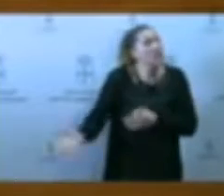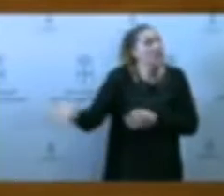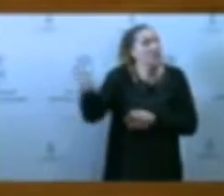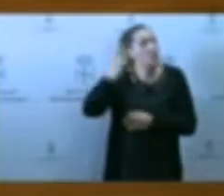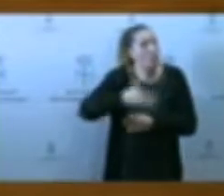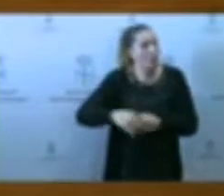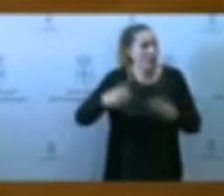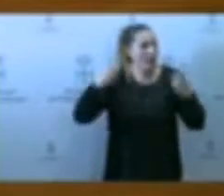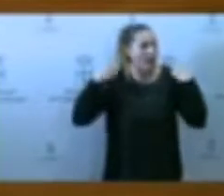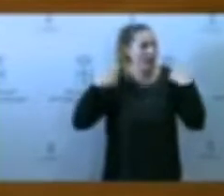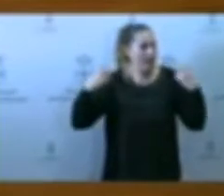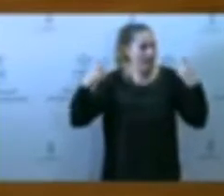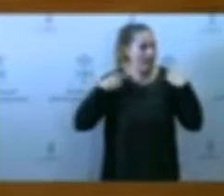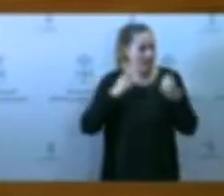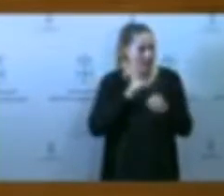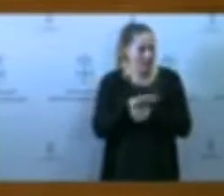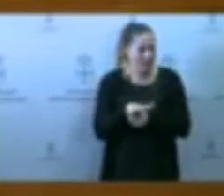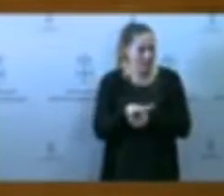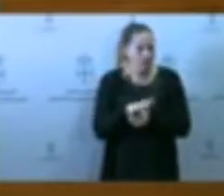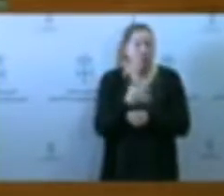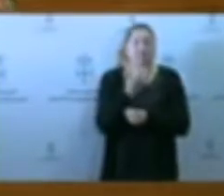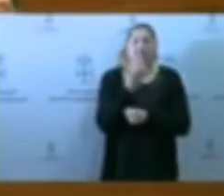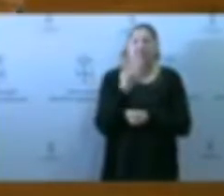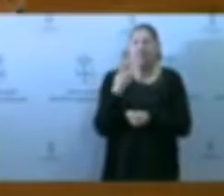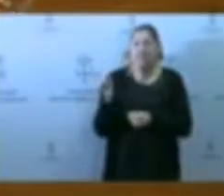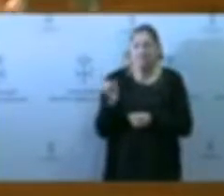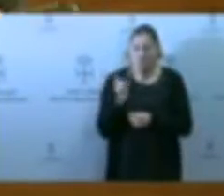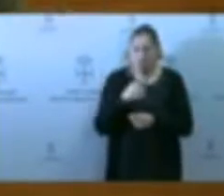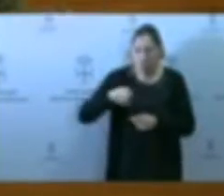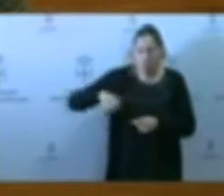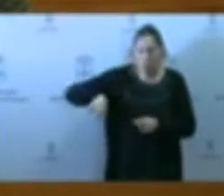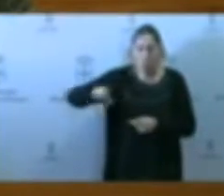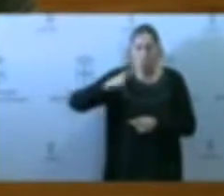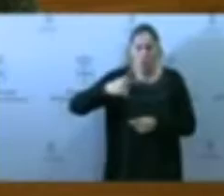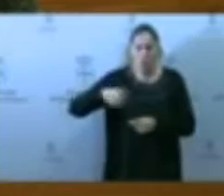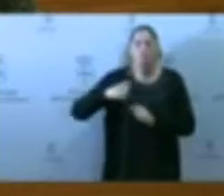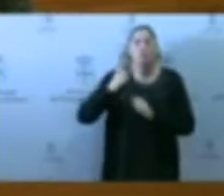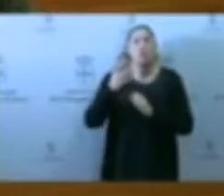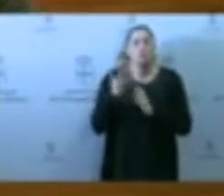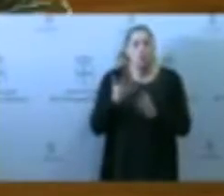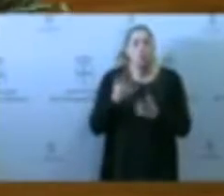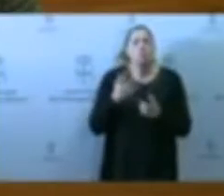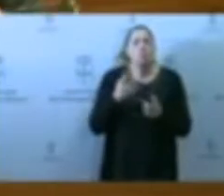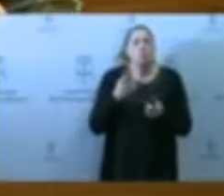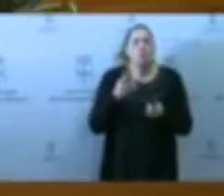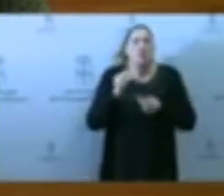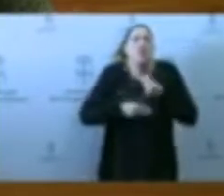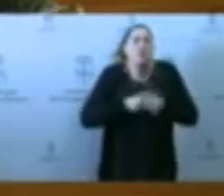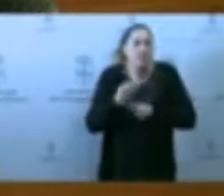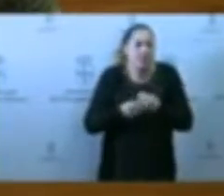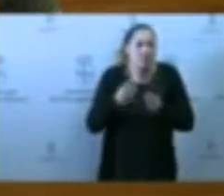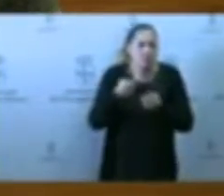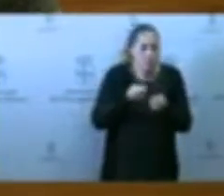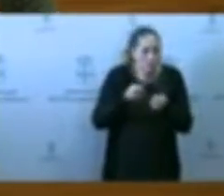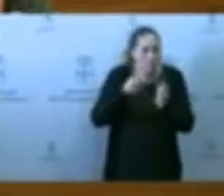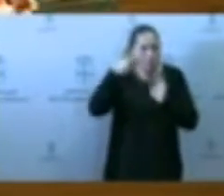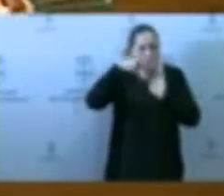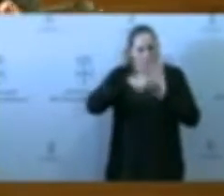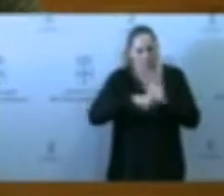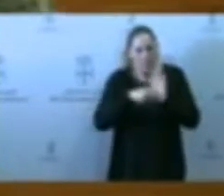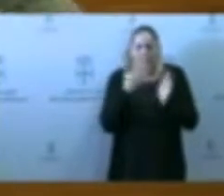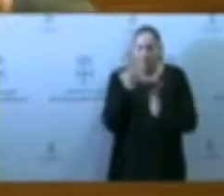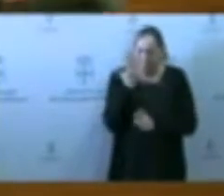fiscal. Y si nosotros incidiésemos en una regulación normativa que pasase por los 5